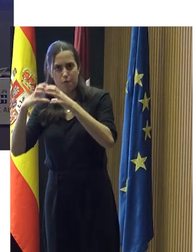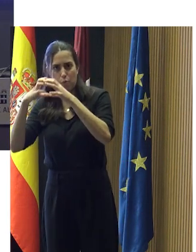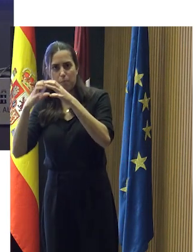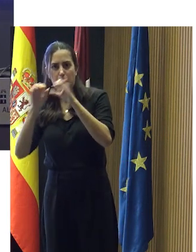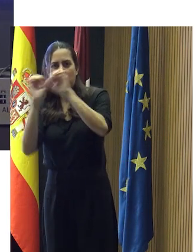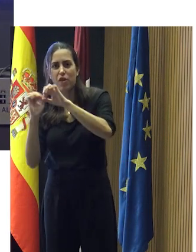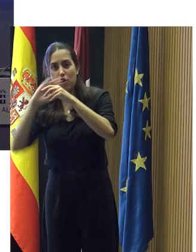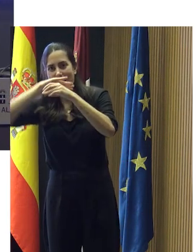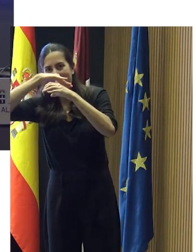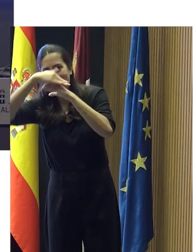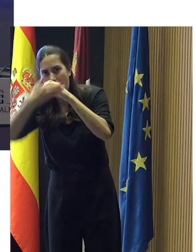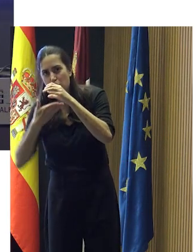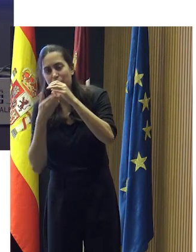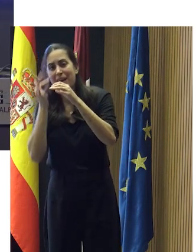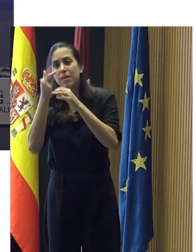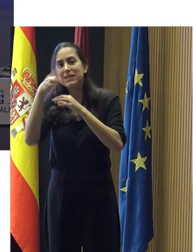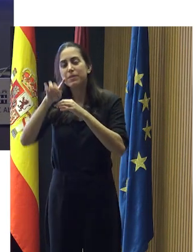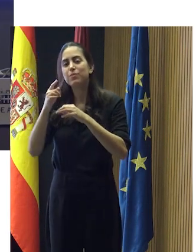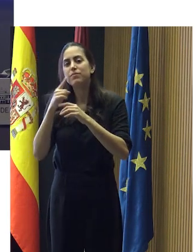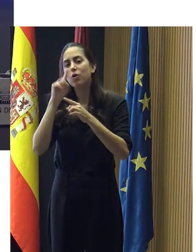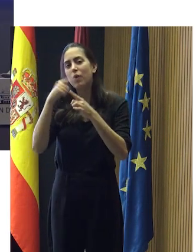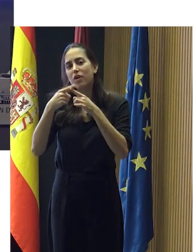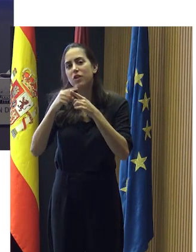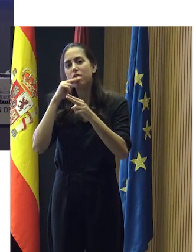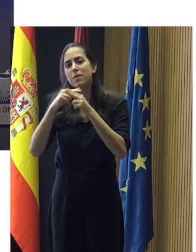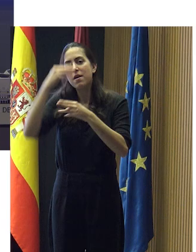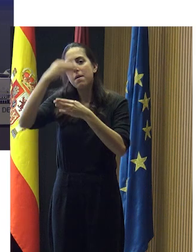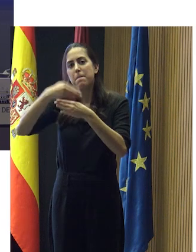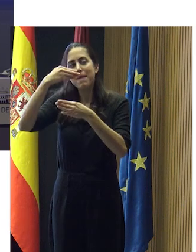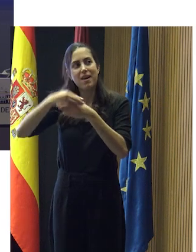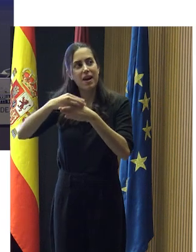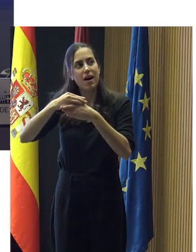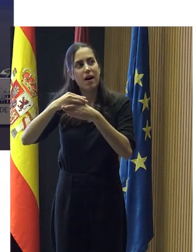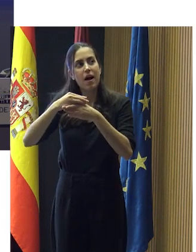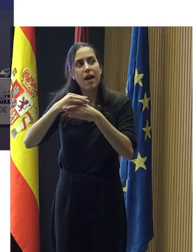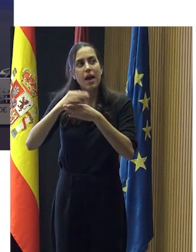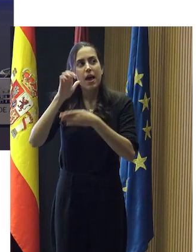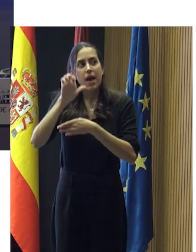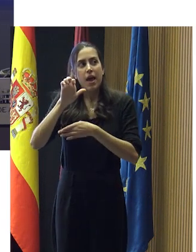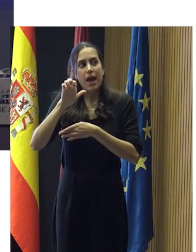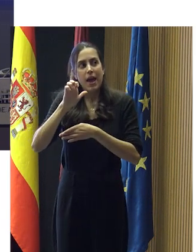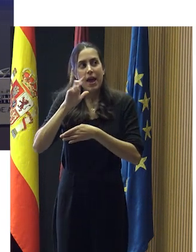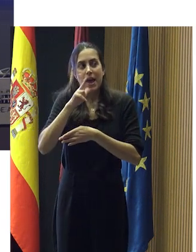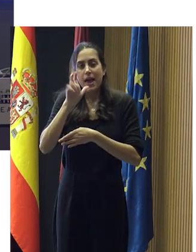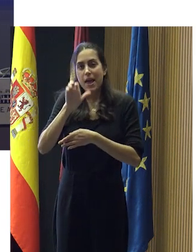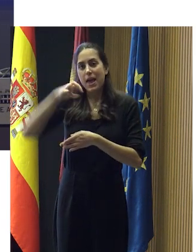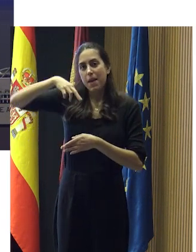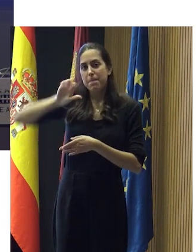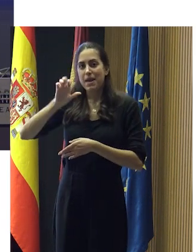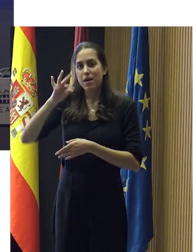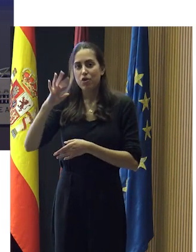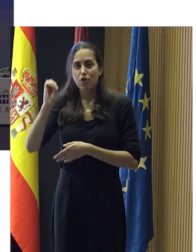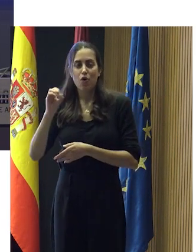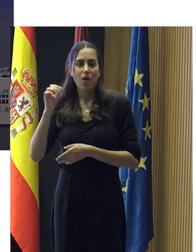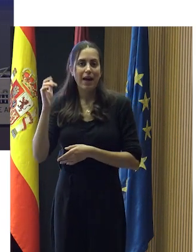débil, y además también tenemos una cosa que se conoce como barrera hematoencefálica, que también protege a nuestro cerebro. Pues